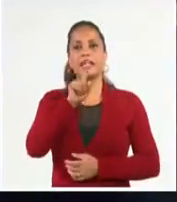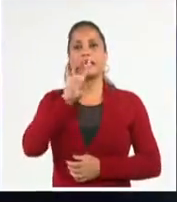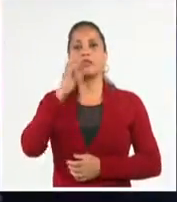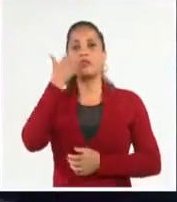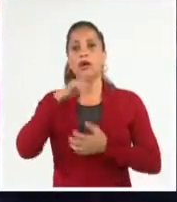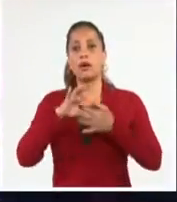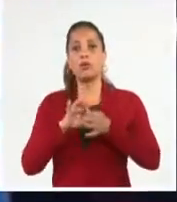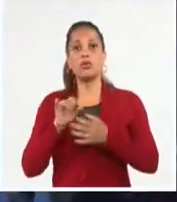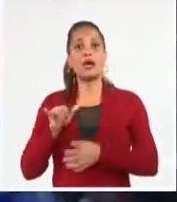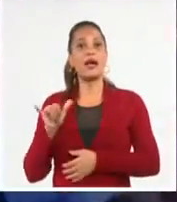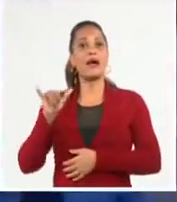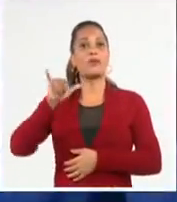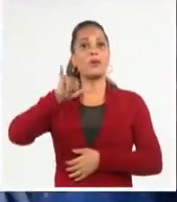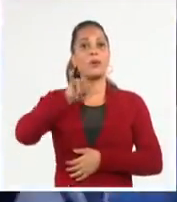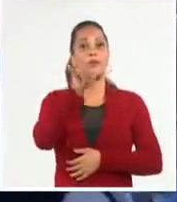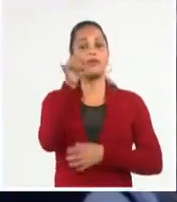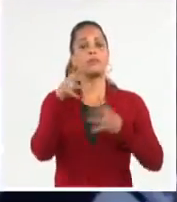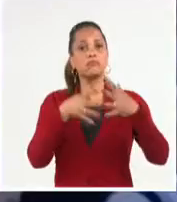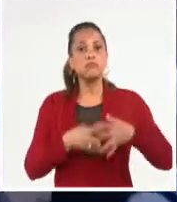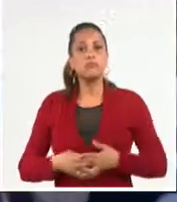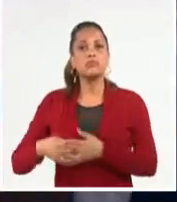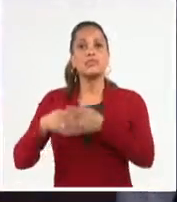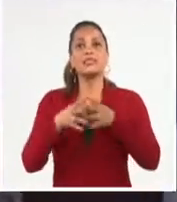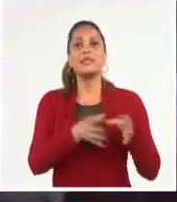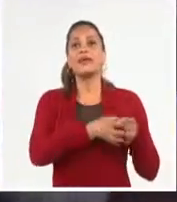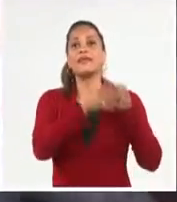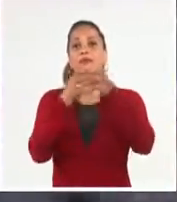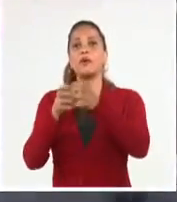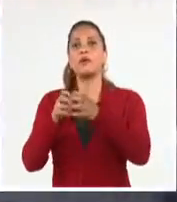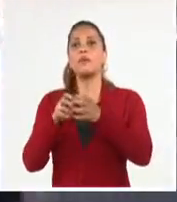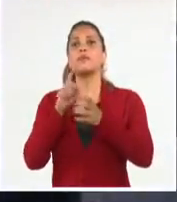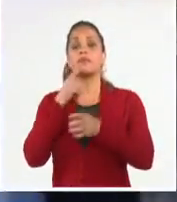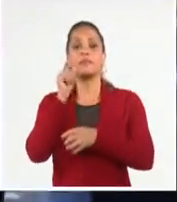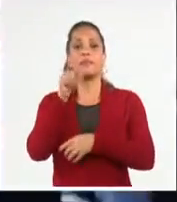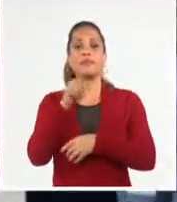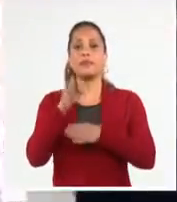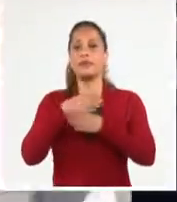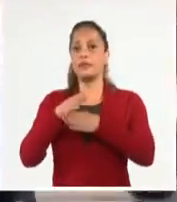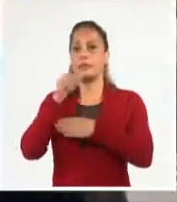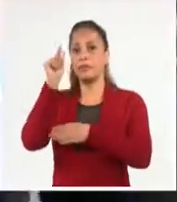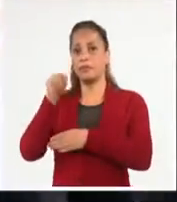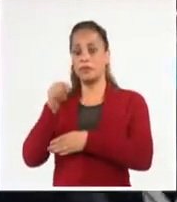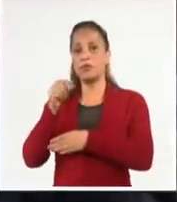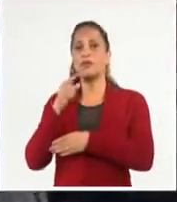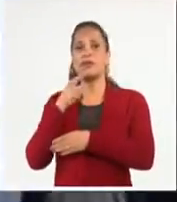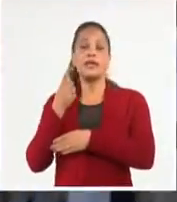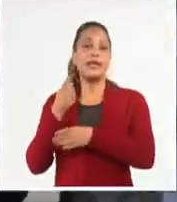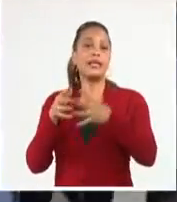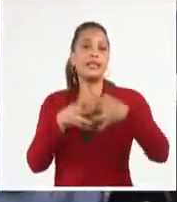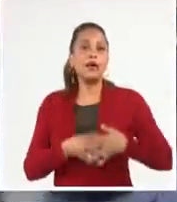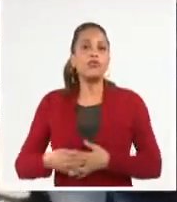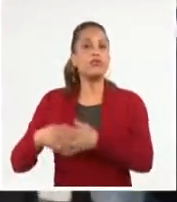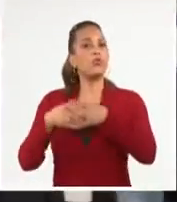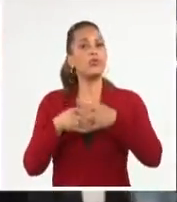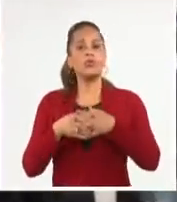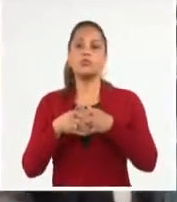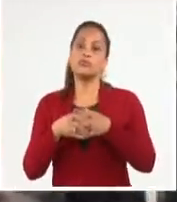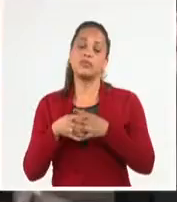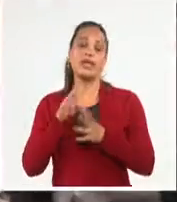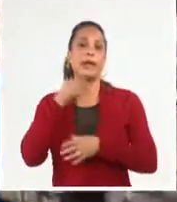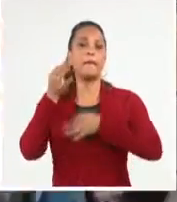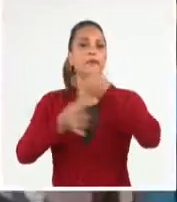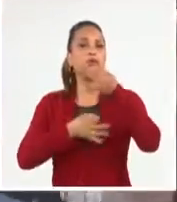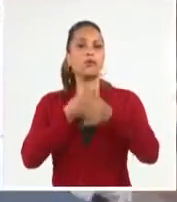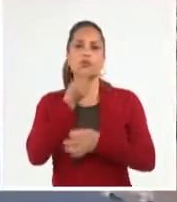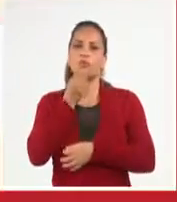Estados Unidos y sus aliados han sacado a más de 123 mil civiles, pero Washington admitió no haber podido llevarse a todas las personas que